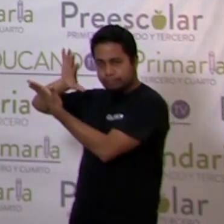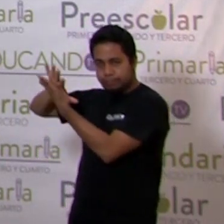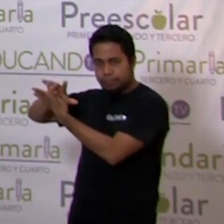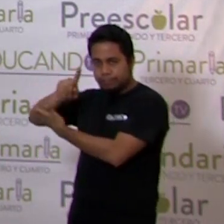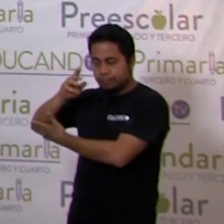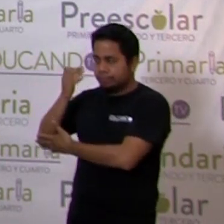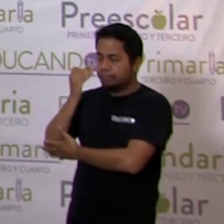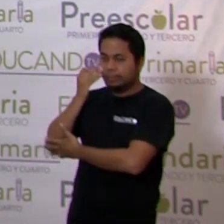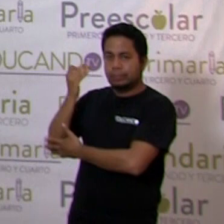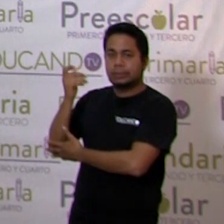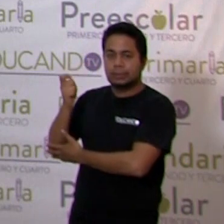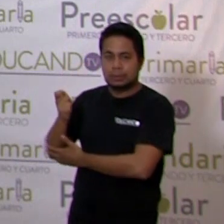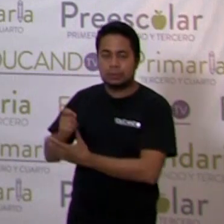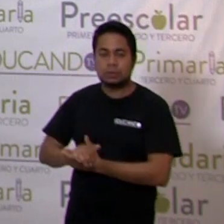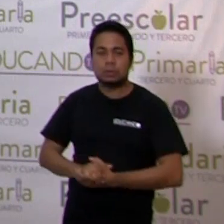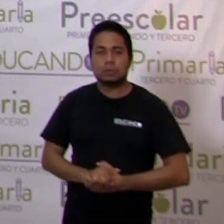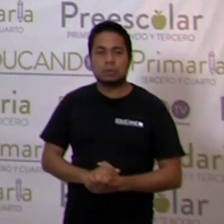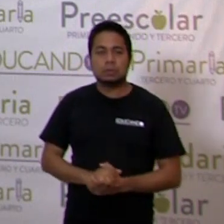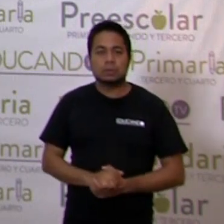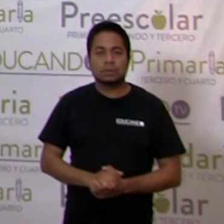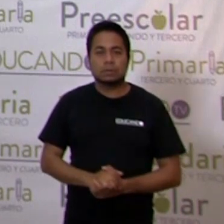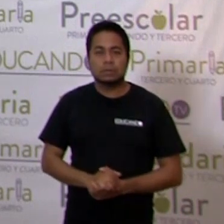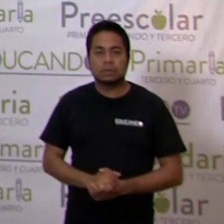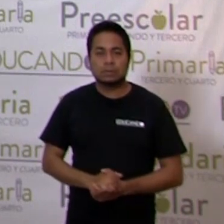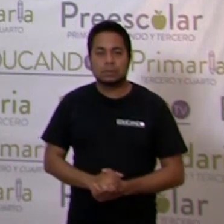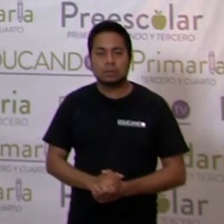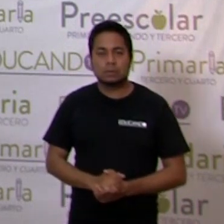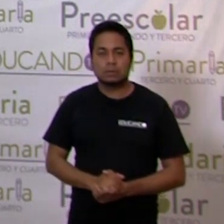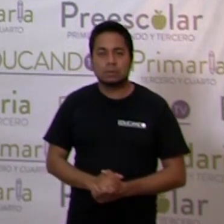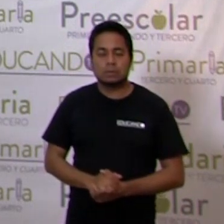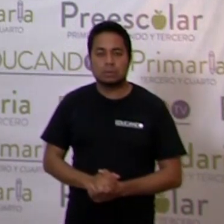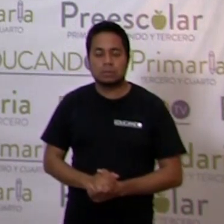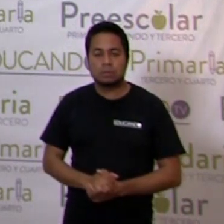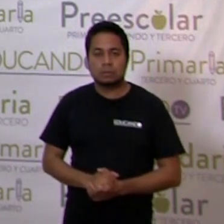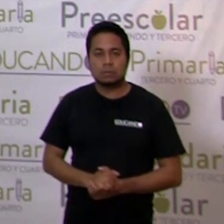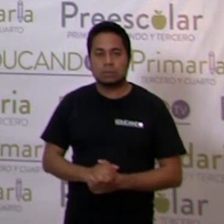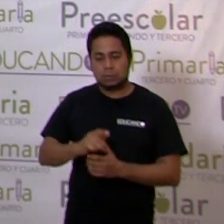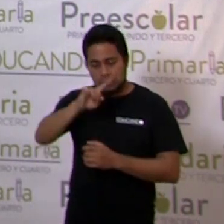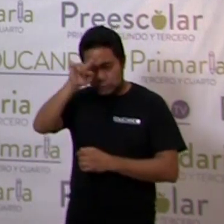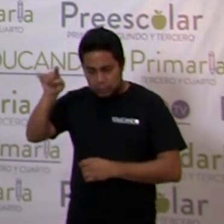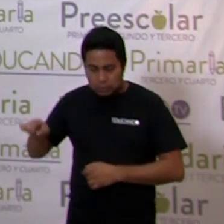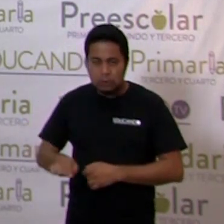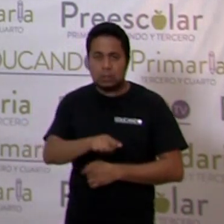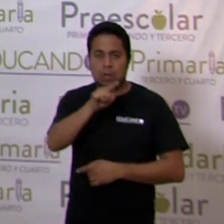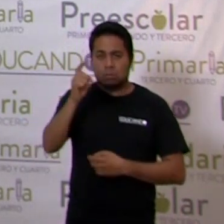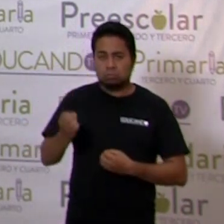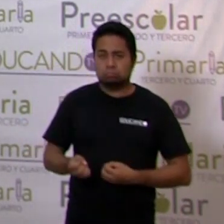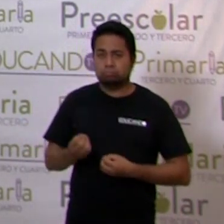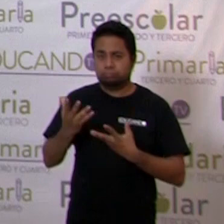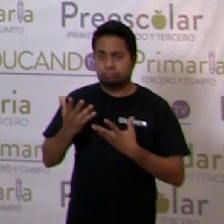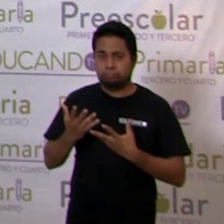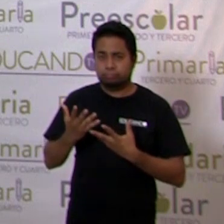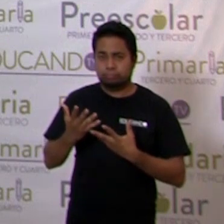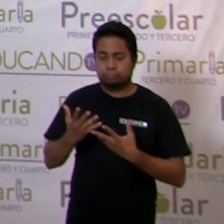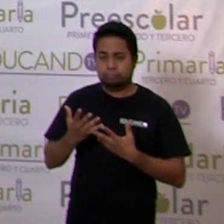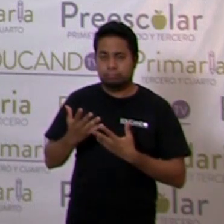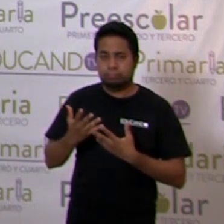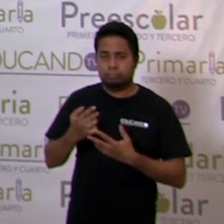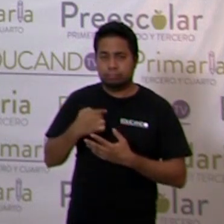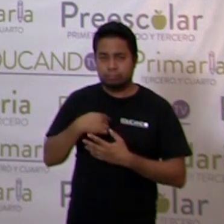Este es un círculo Cuántos lados tiene te dije que